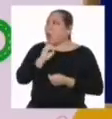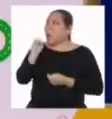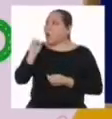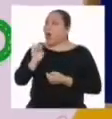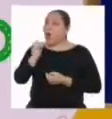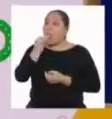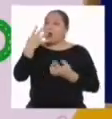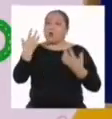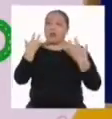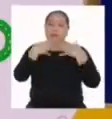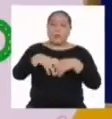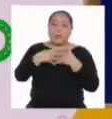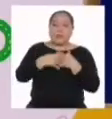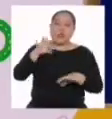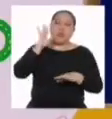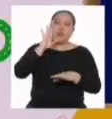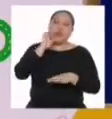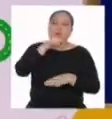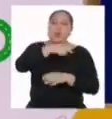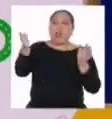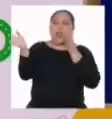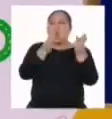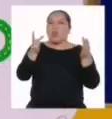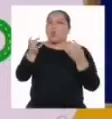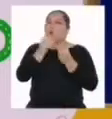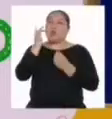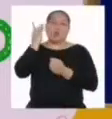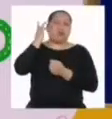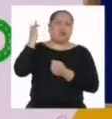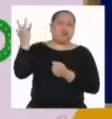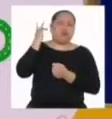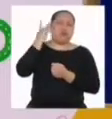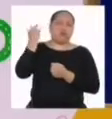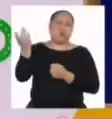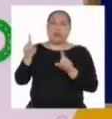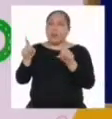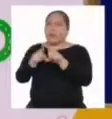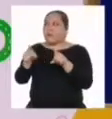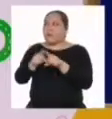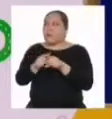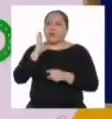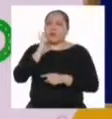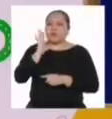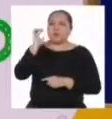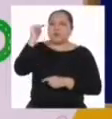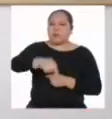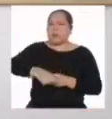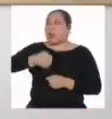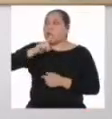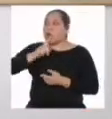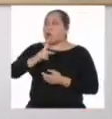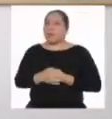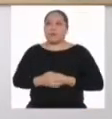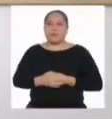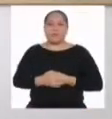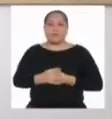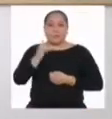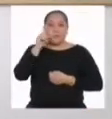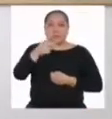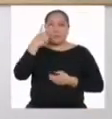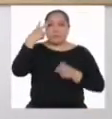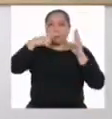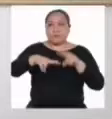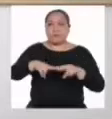empresas contaminan el aire o causan mucho ruido y también cuando contaminan el agua con desperdicios. Si te